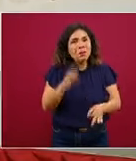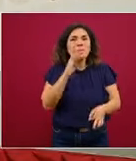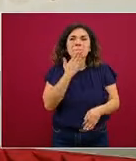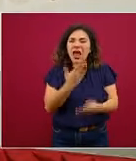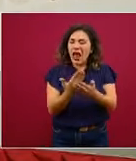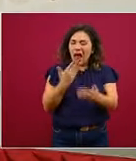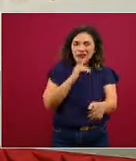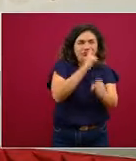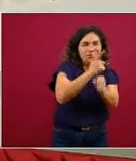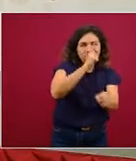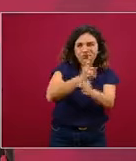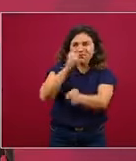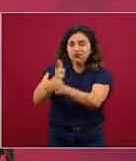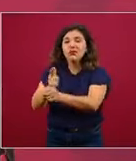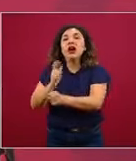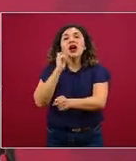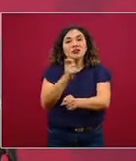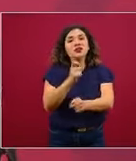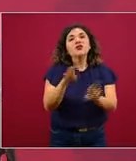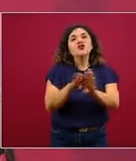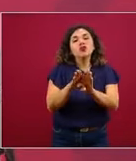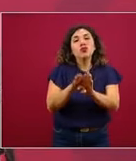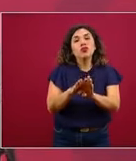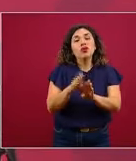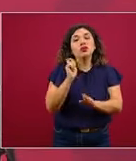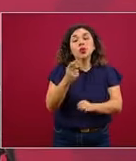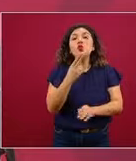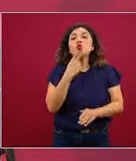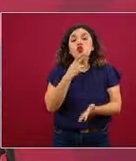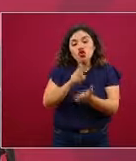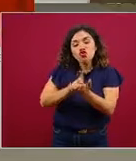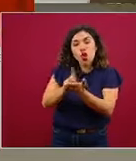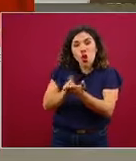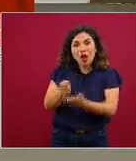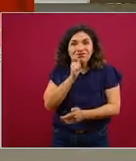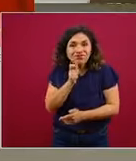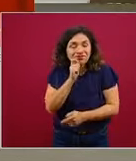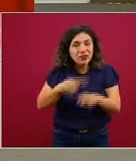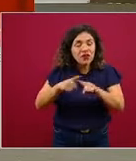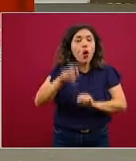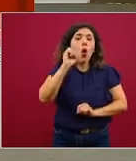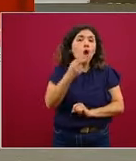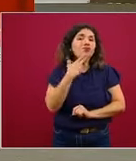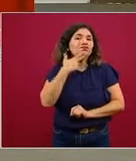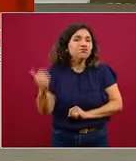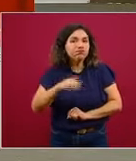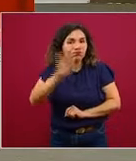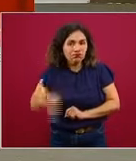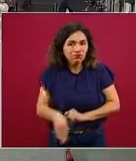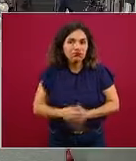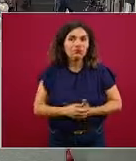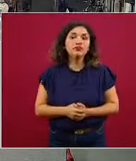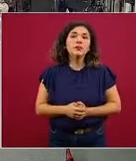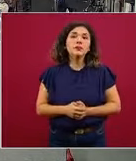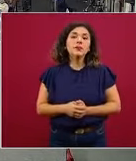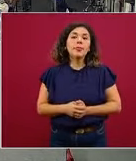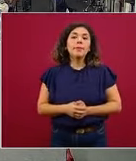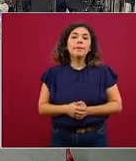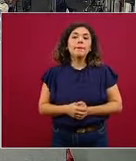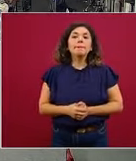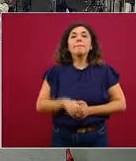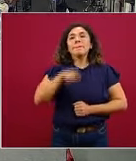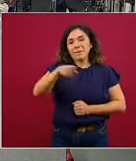detección, sobre todo del tema de consumo de sustancias y de la conducta suicida. Bien,